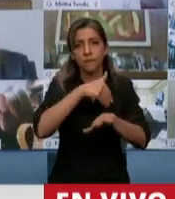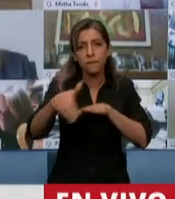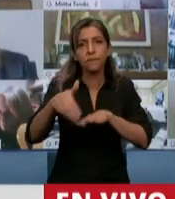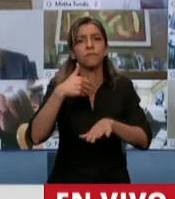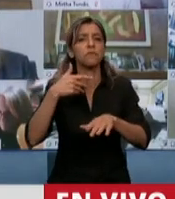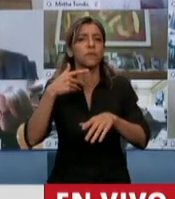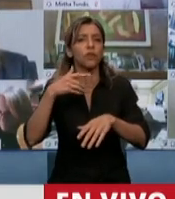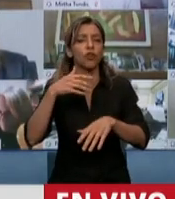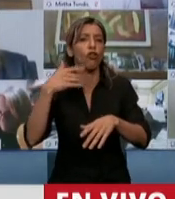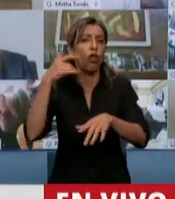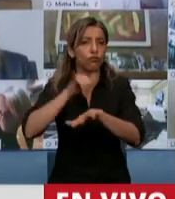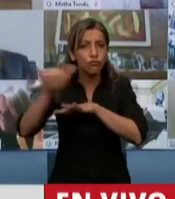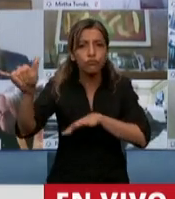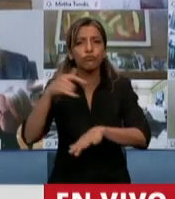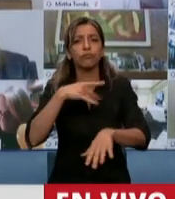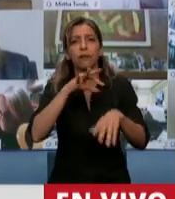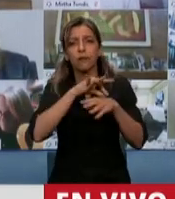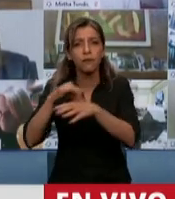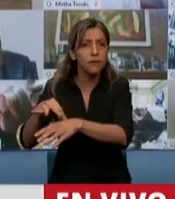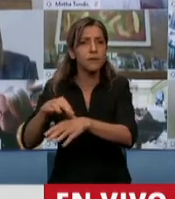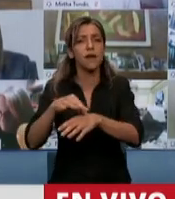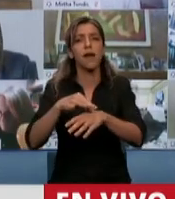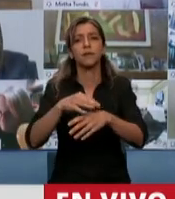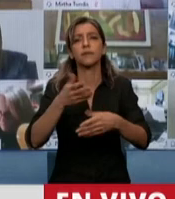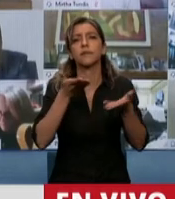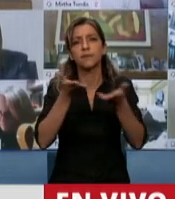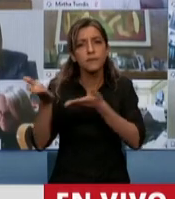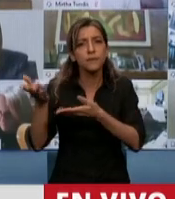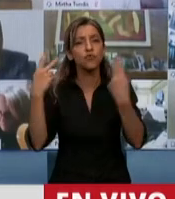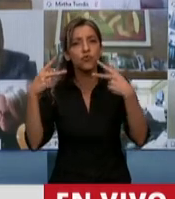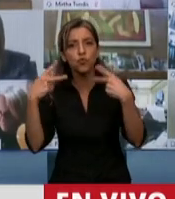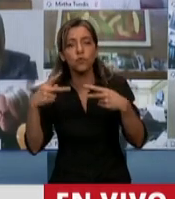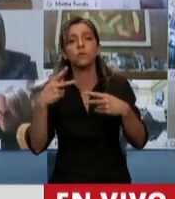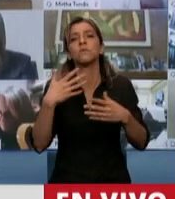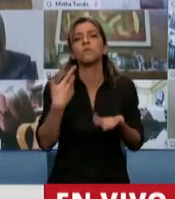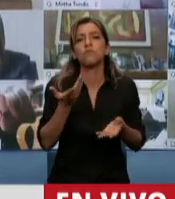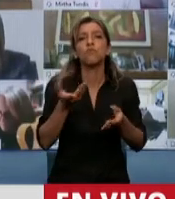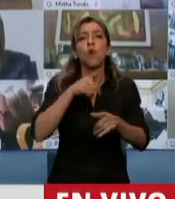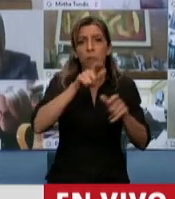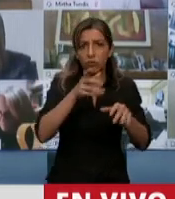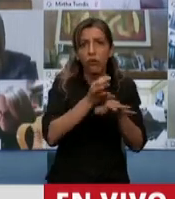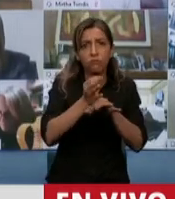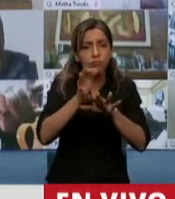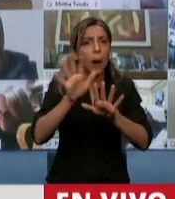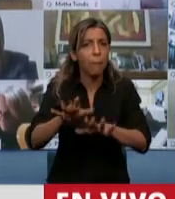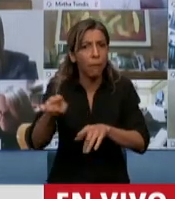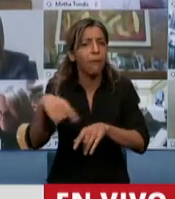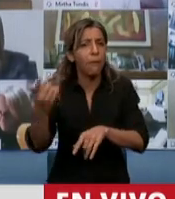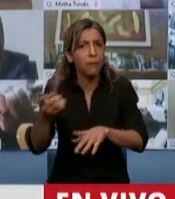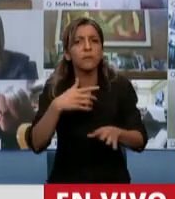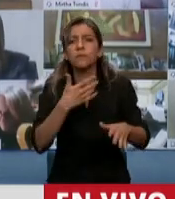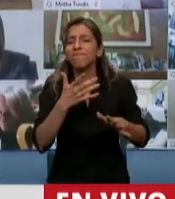servicios profesionales, los guías e instructores, turismo de salud. O sea, es